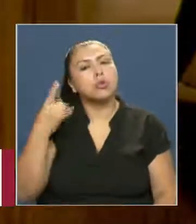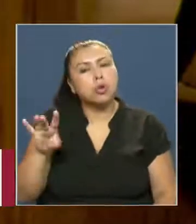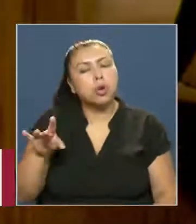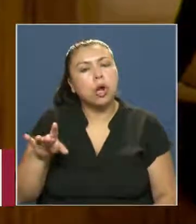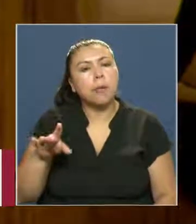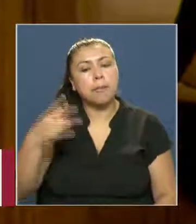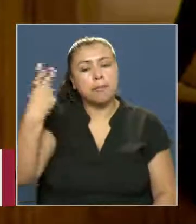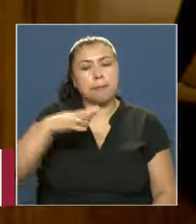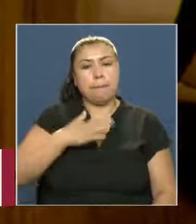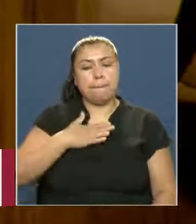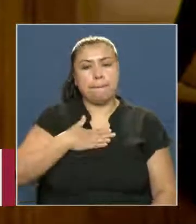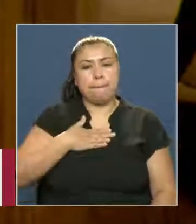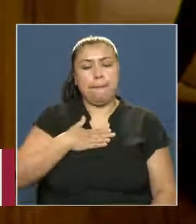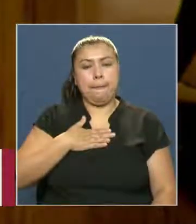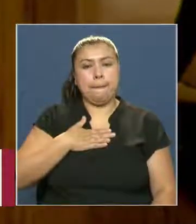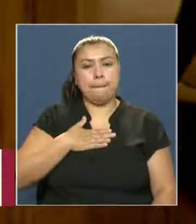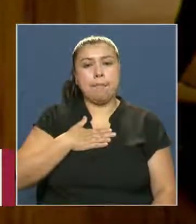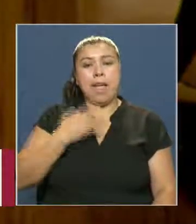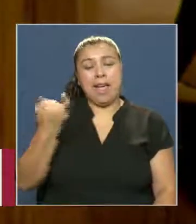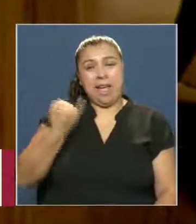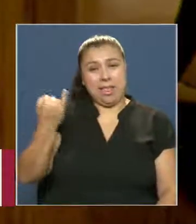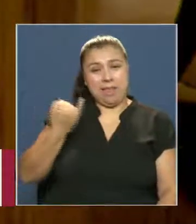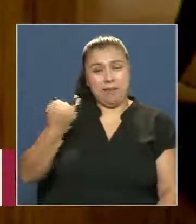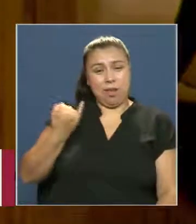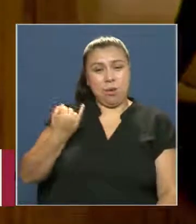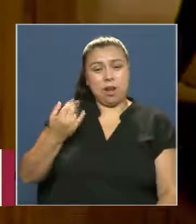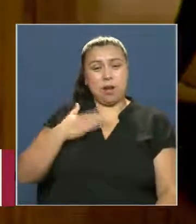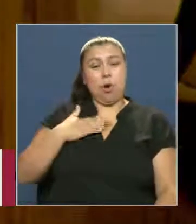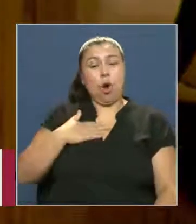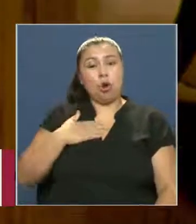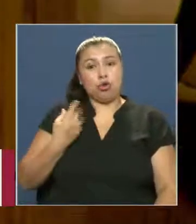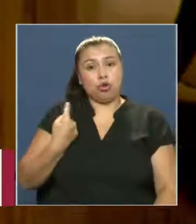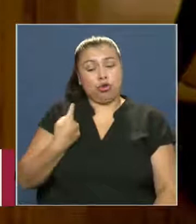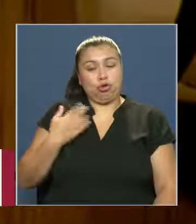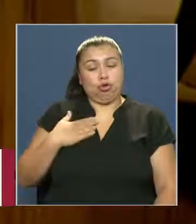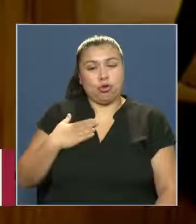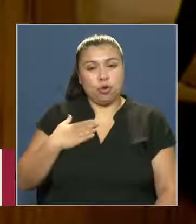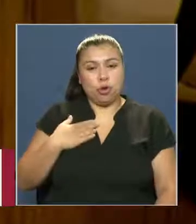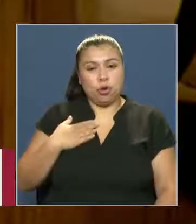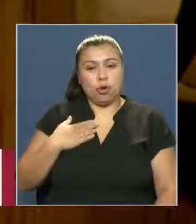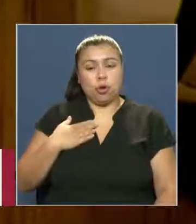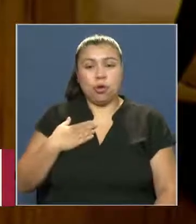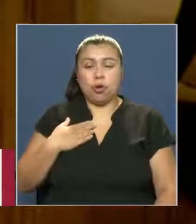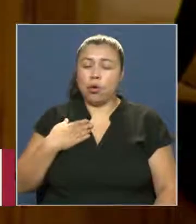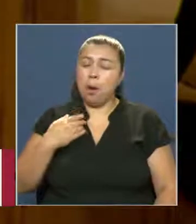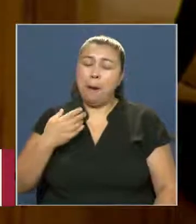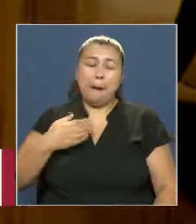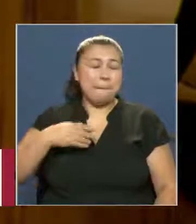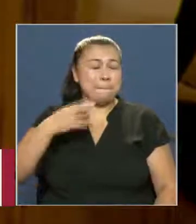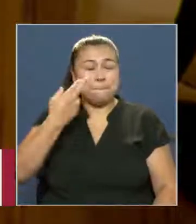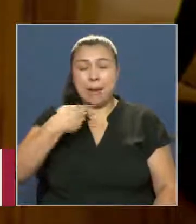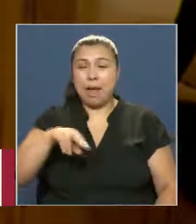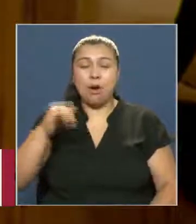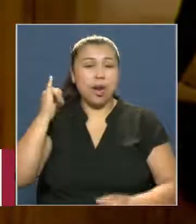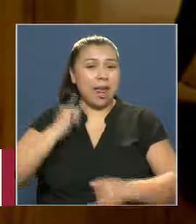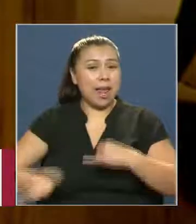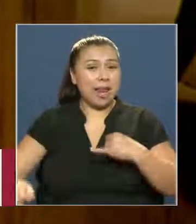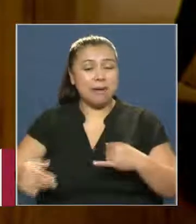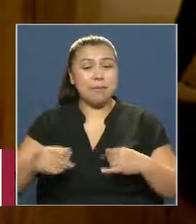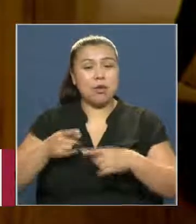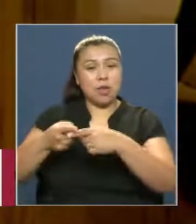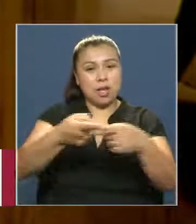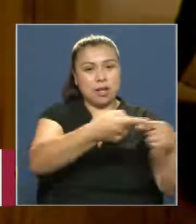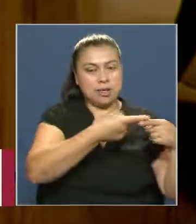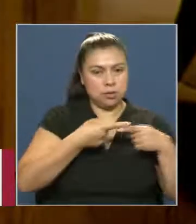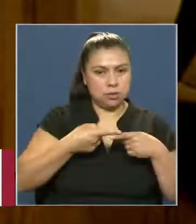suyo propio. El individualismo, en efecto, es el peor enemigo de la sociedad. En nuestro caso